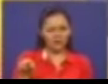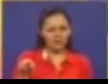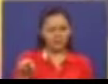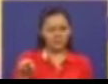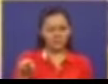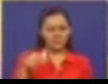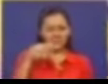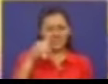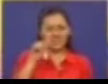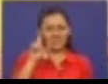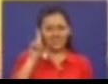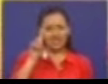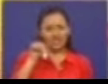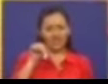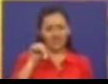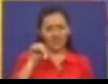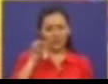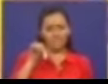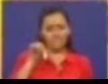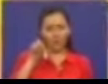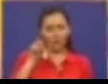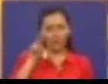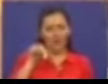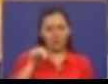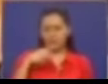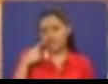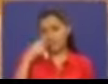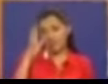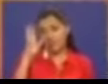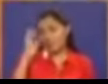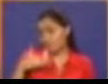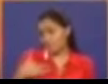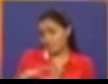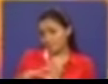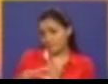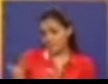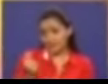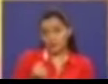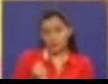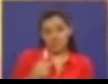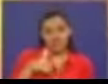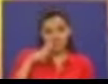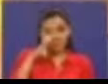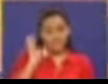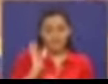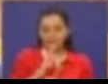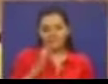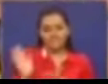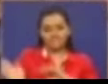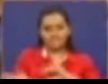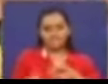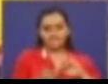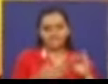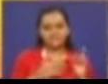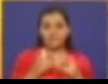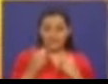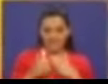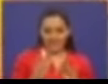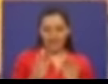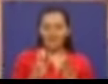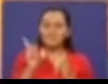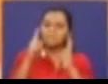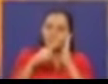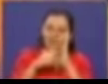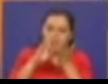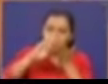Hilda Morán, Hildaura Morán, mi secretaria, que canta precioso, y la hija también es cantante. Bueno, después de este pedido de 1,000 disculpas